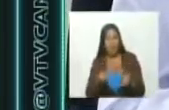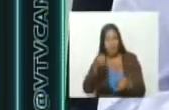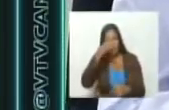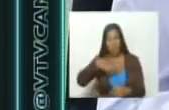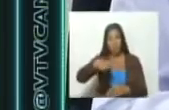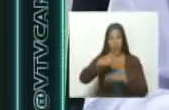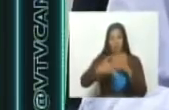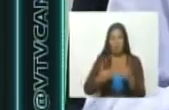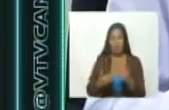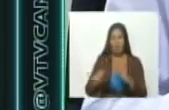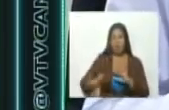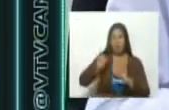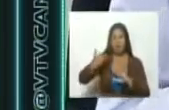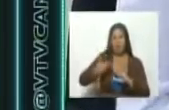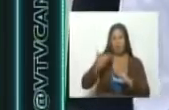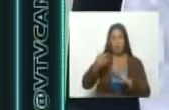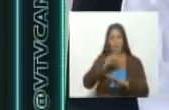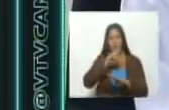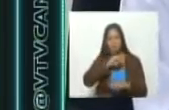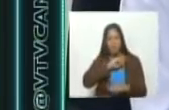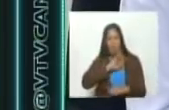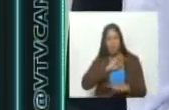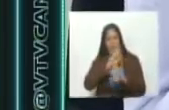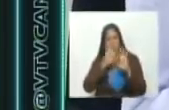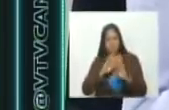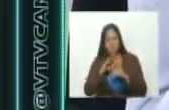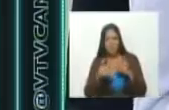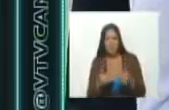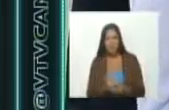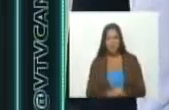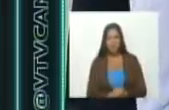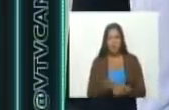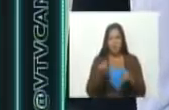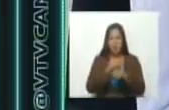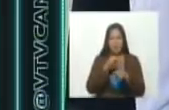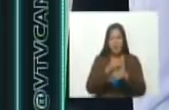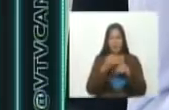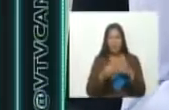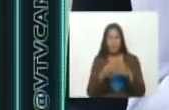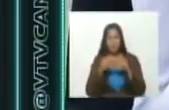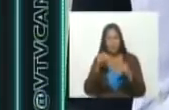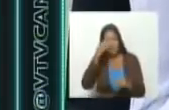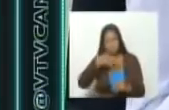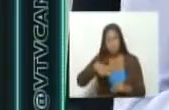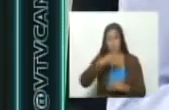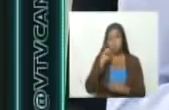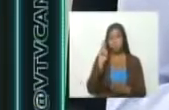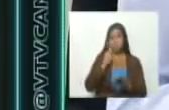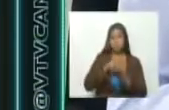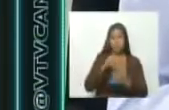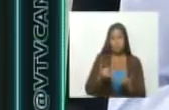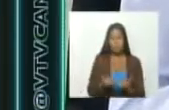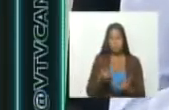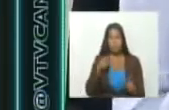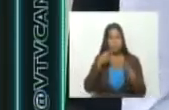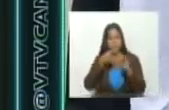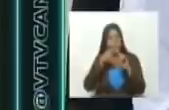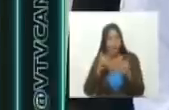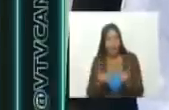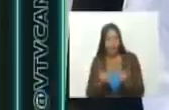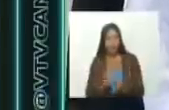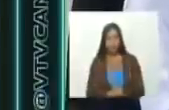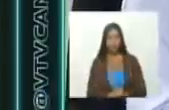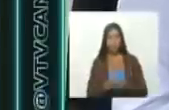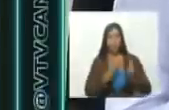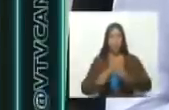población y nadie será tan afectada como la población para denunciarlo. Entonces será el gobierno donde el pueblo participa directamente.